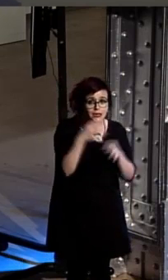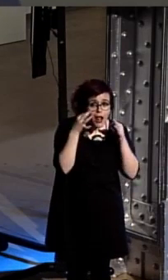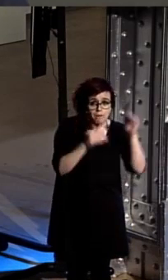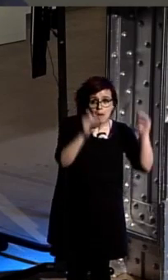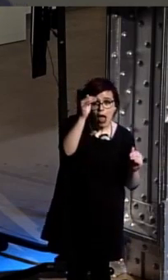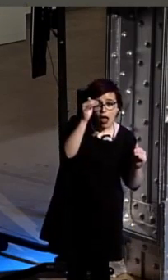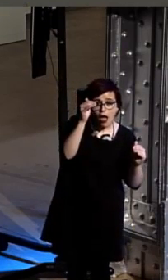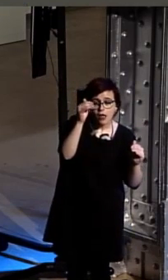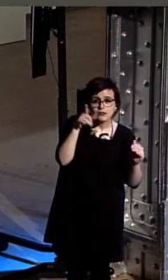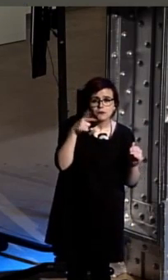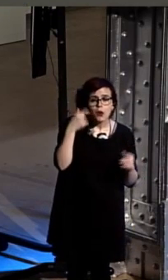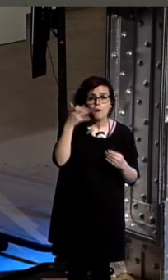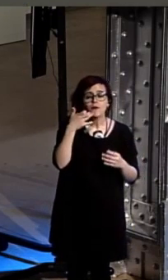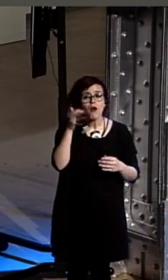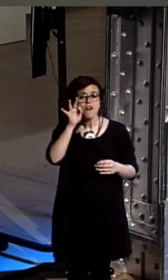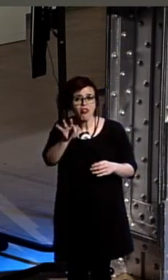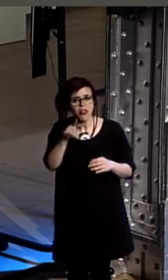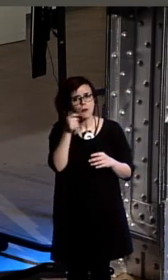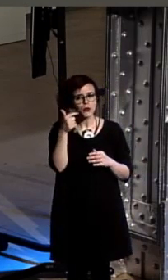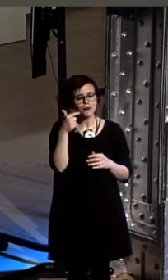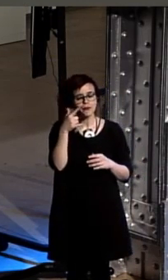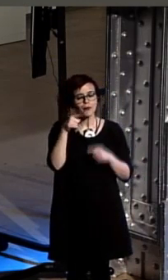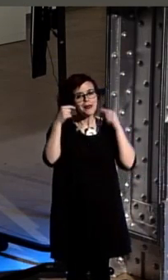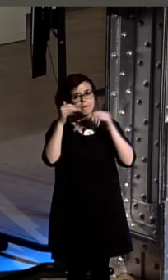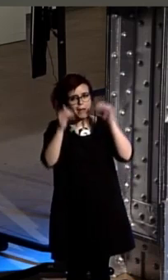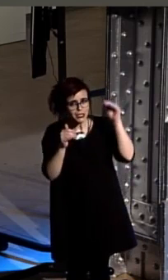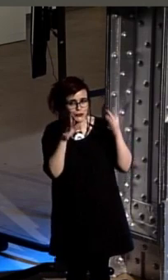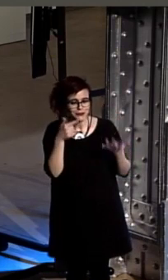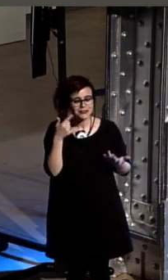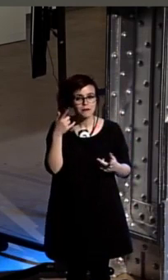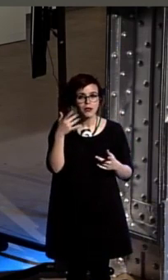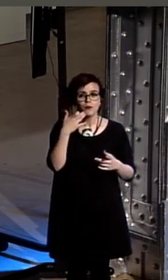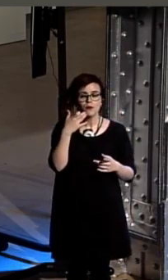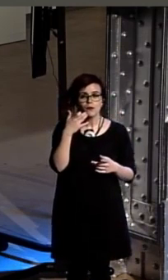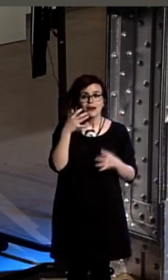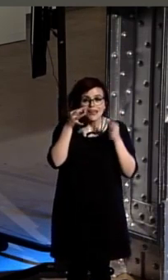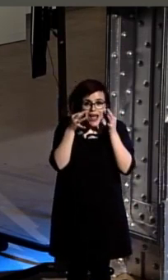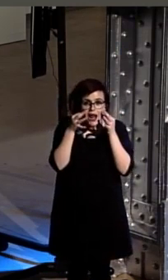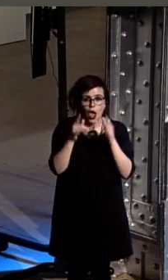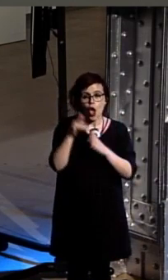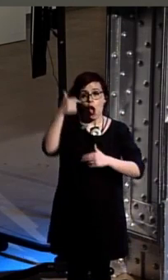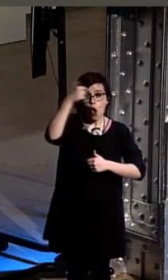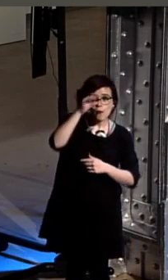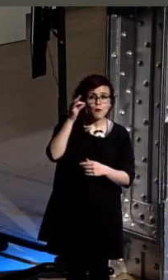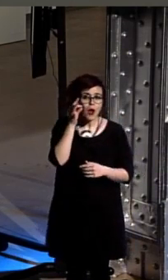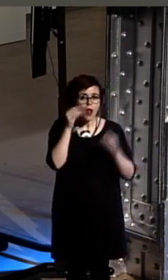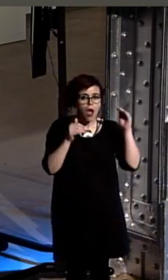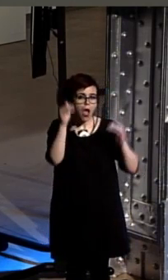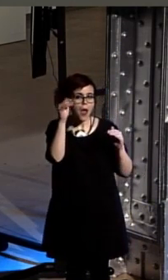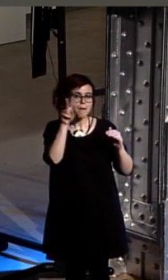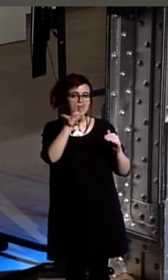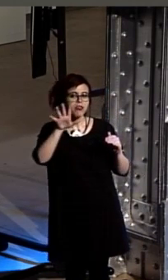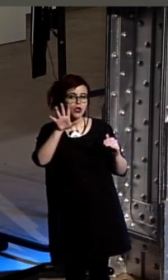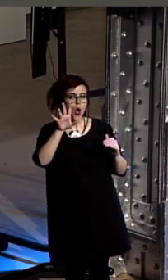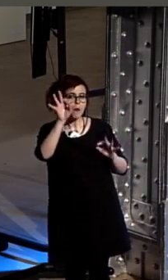un 40% más en Estados Unidos? En Francia parece que es un poquito menos, un 25% más sonríen las mujeres comparado con los hombres, y supongo